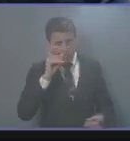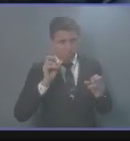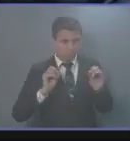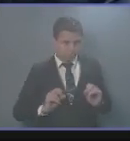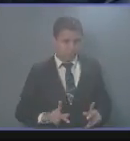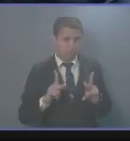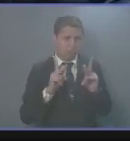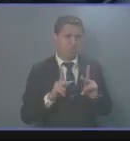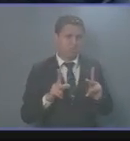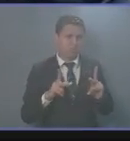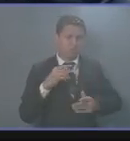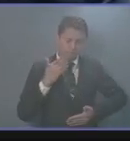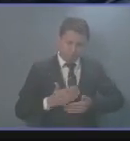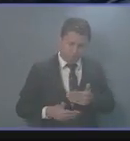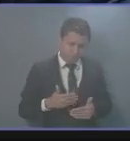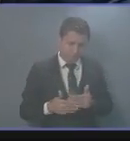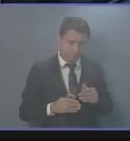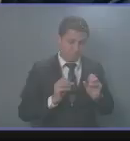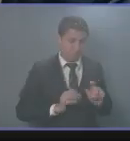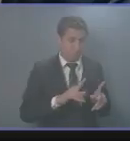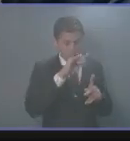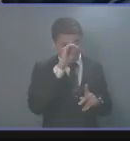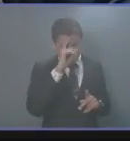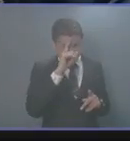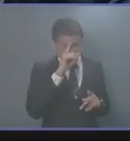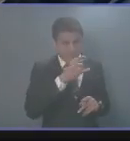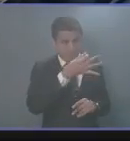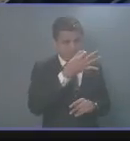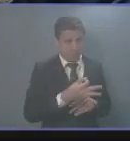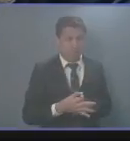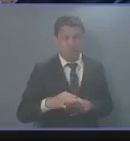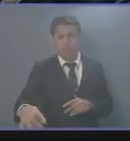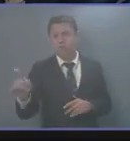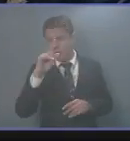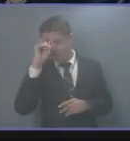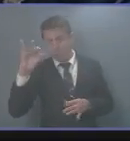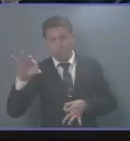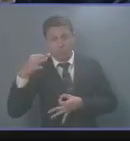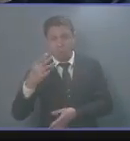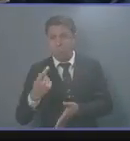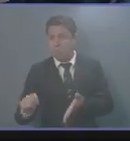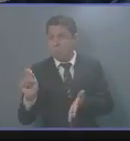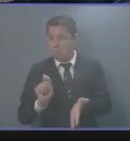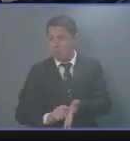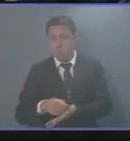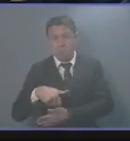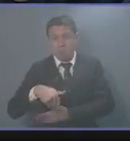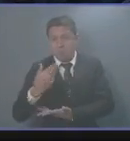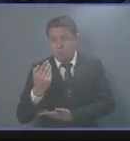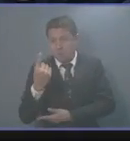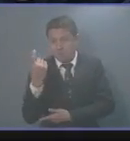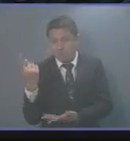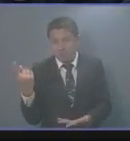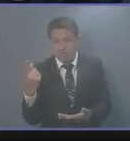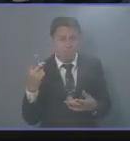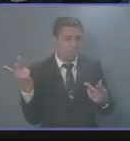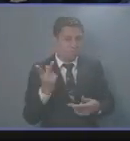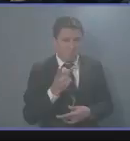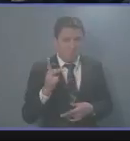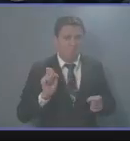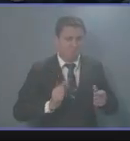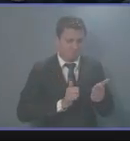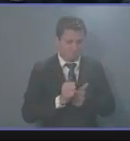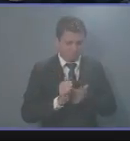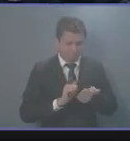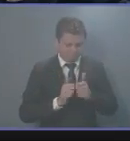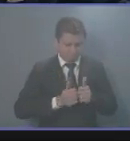empleo formal e informal, haber dado la posibilidad de que el país tuviera un ranking